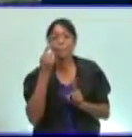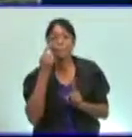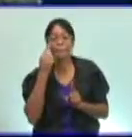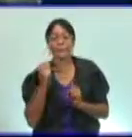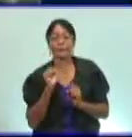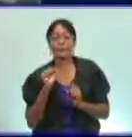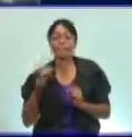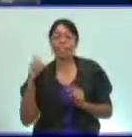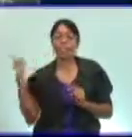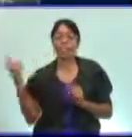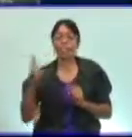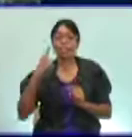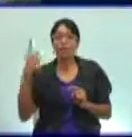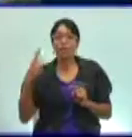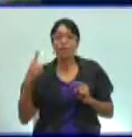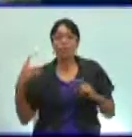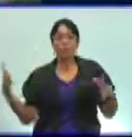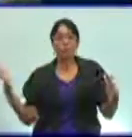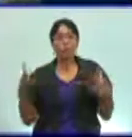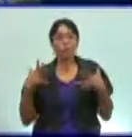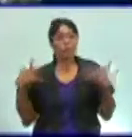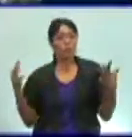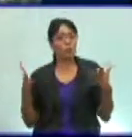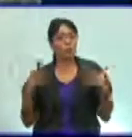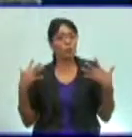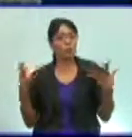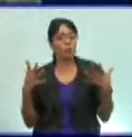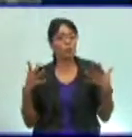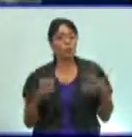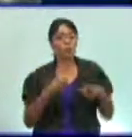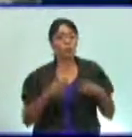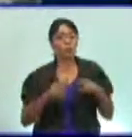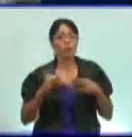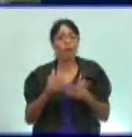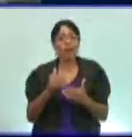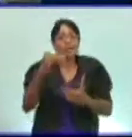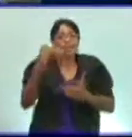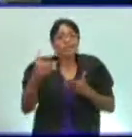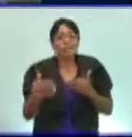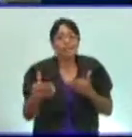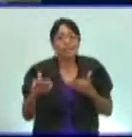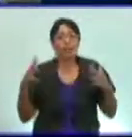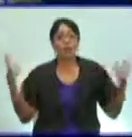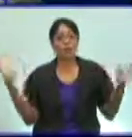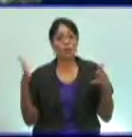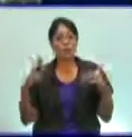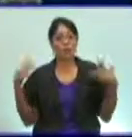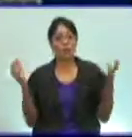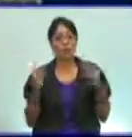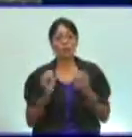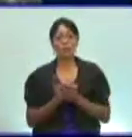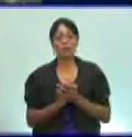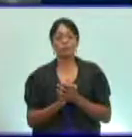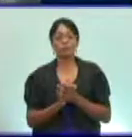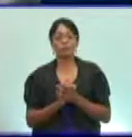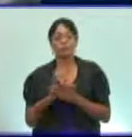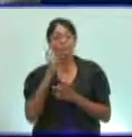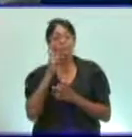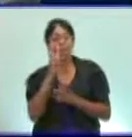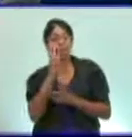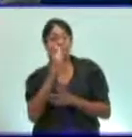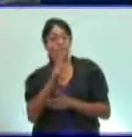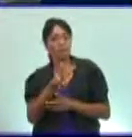ciclones tropicales y ciclones extratropicales. Vamos a localizar estos